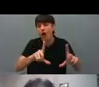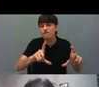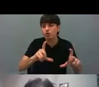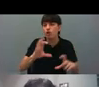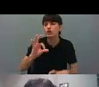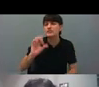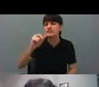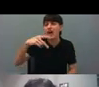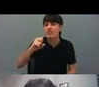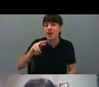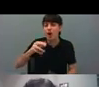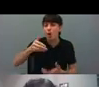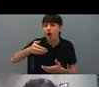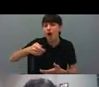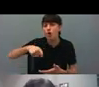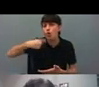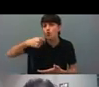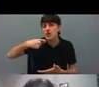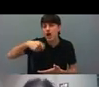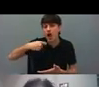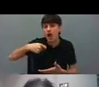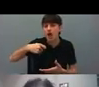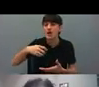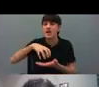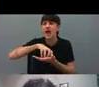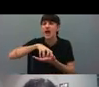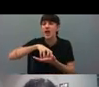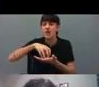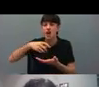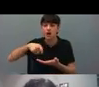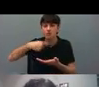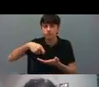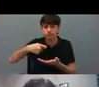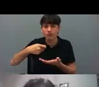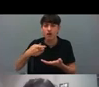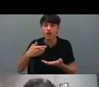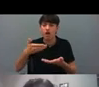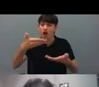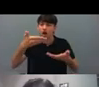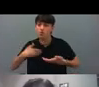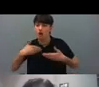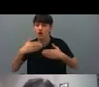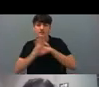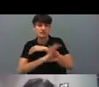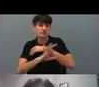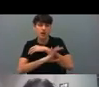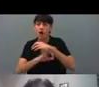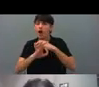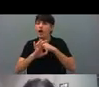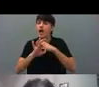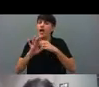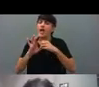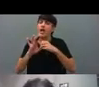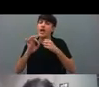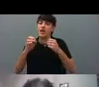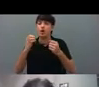una cuchara y una gelatina. Nos ayudan con las tareas del colegio. Vamos juntas a museos,